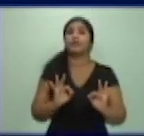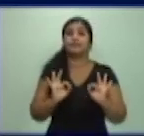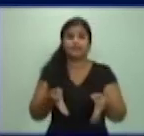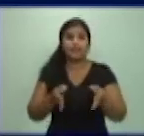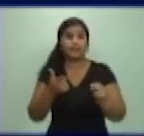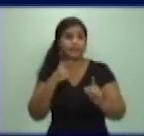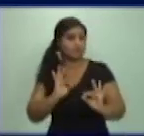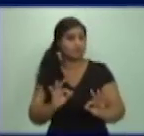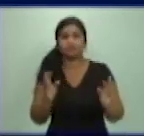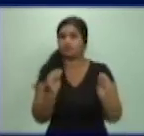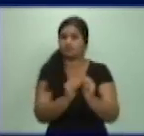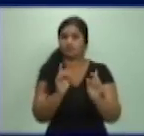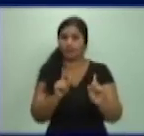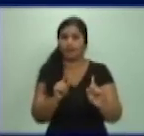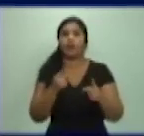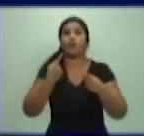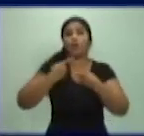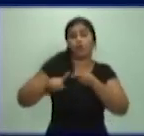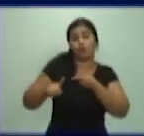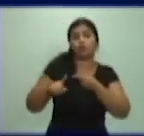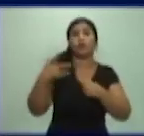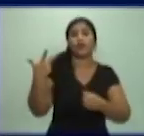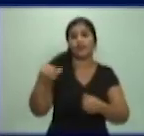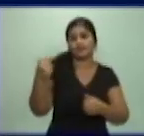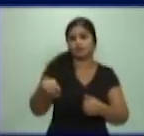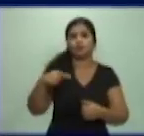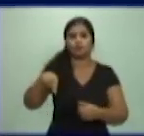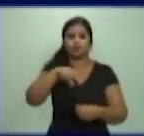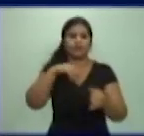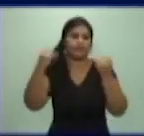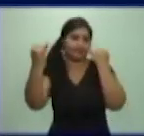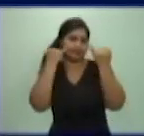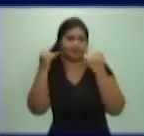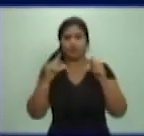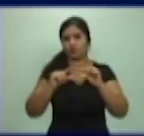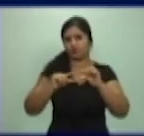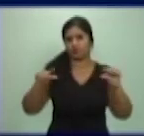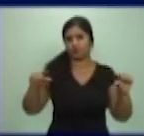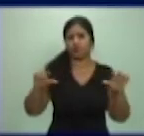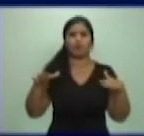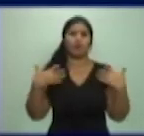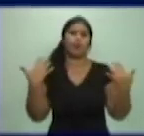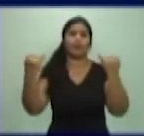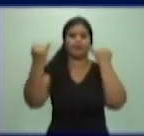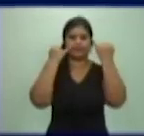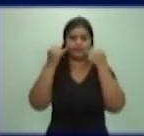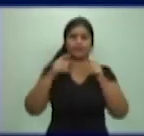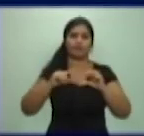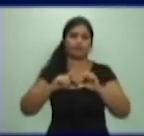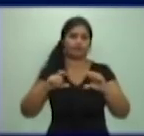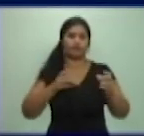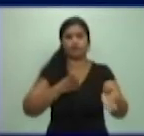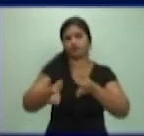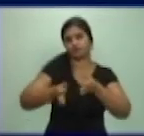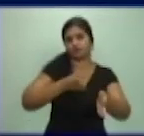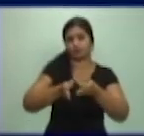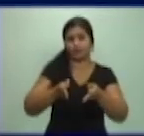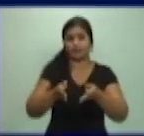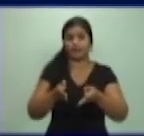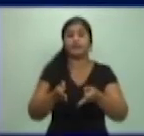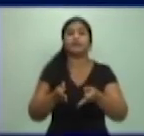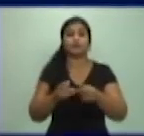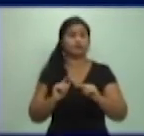tipos de ejercicios donde usted tiene que reconocer las oraciones y puede haber este distractor en una oración predicativa. Y bueno,